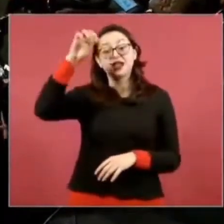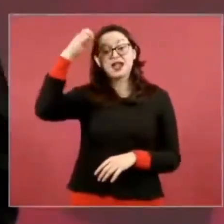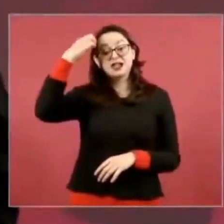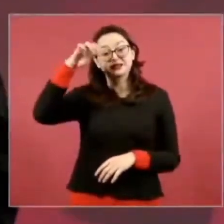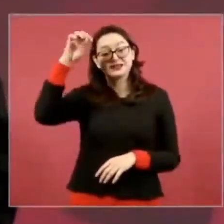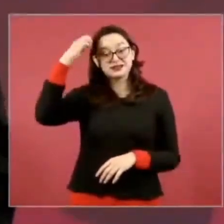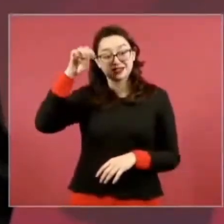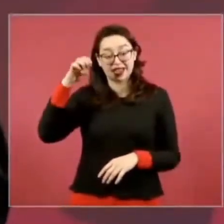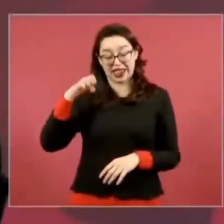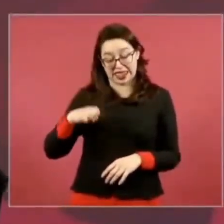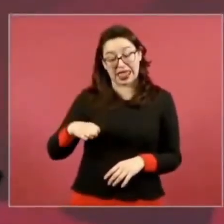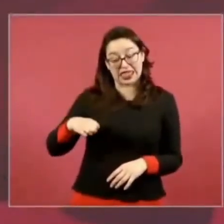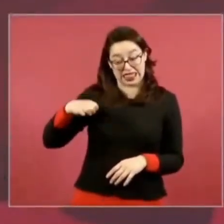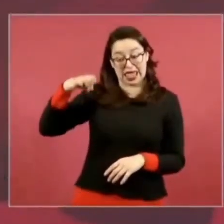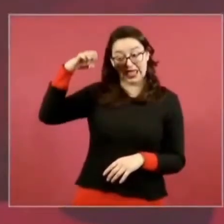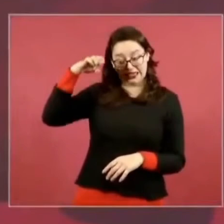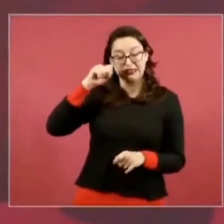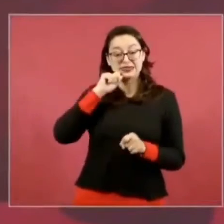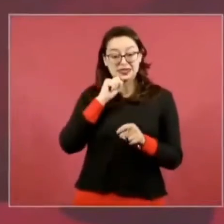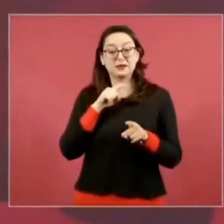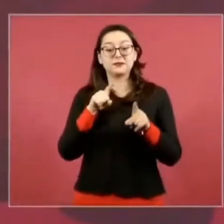que todo el grupo